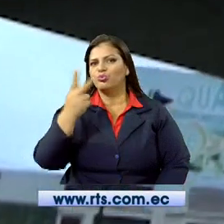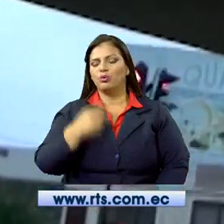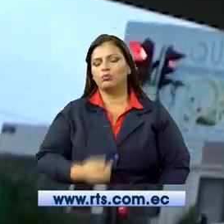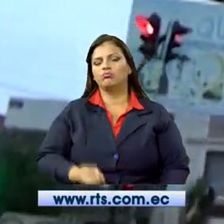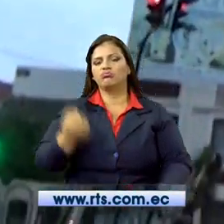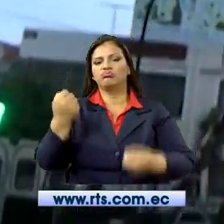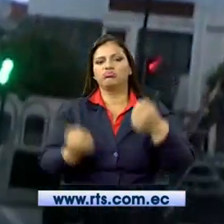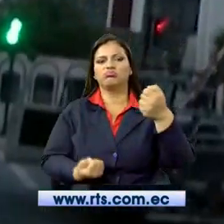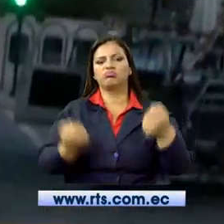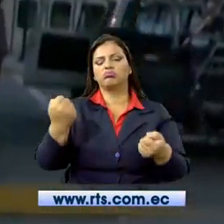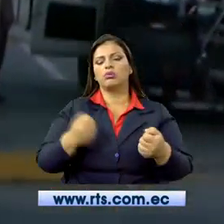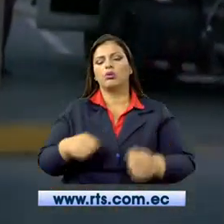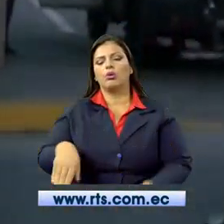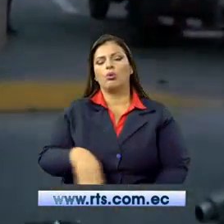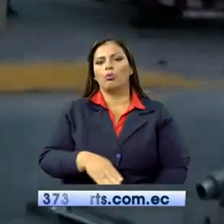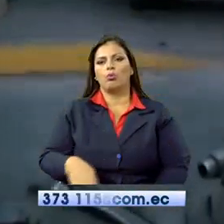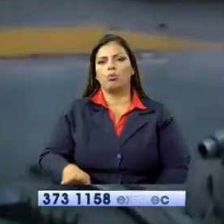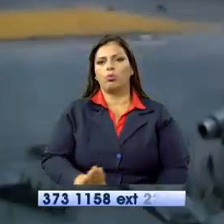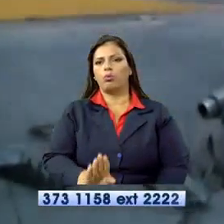y caer unos 12 metros.